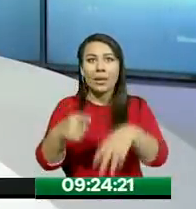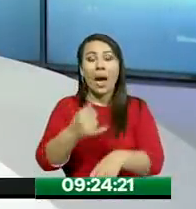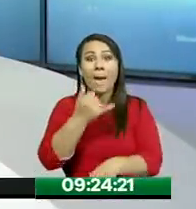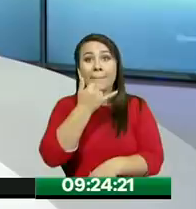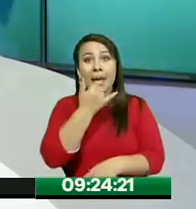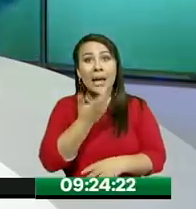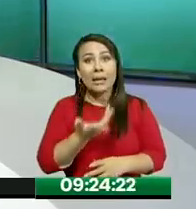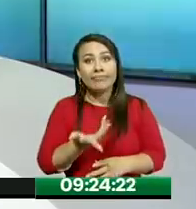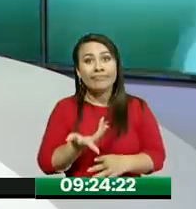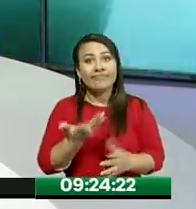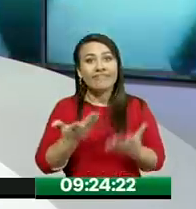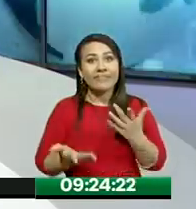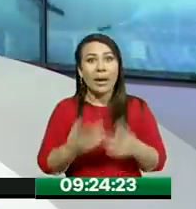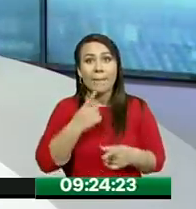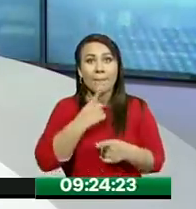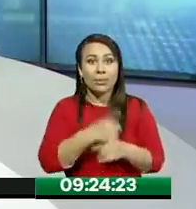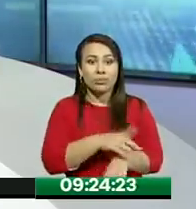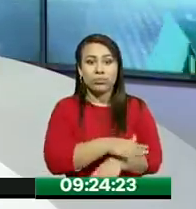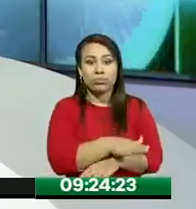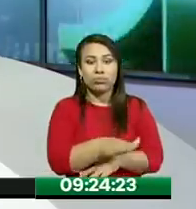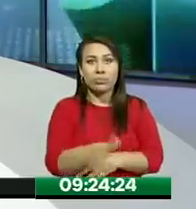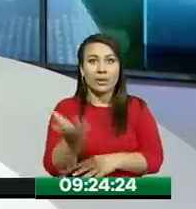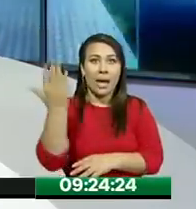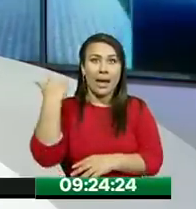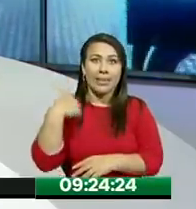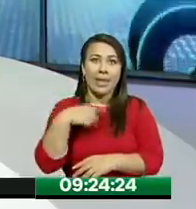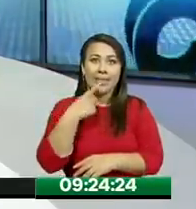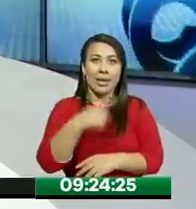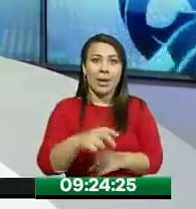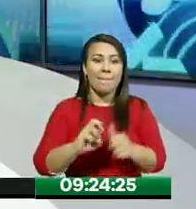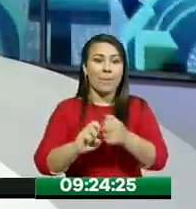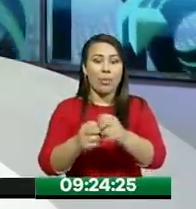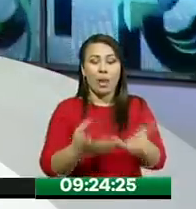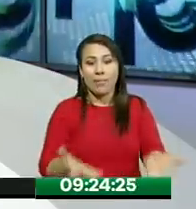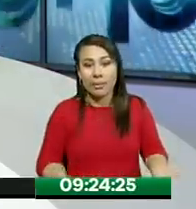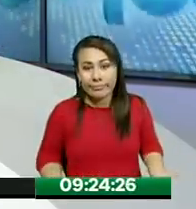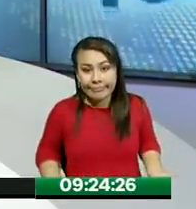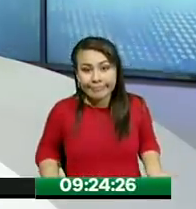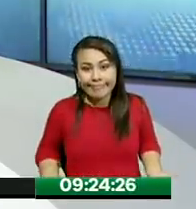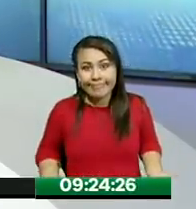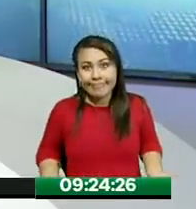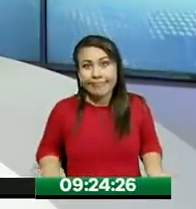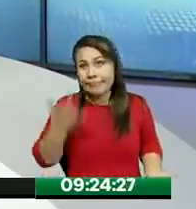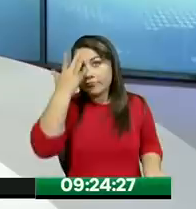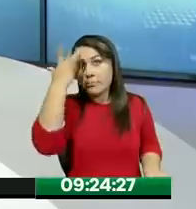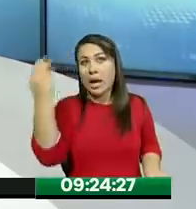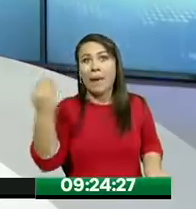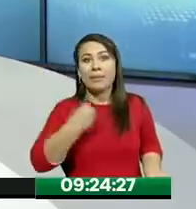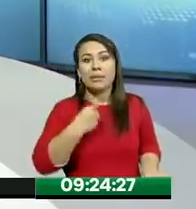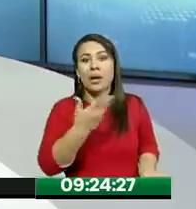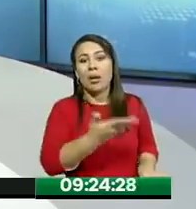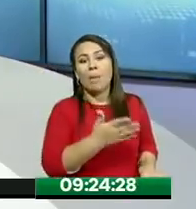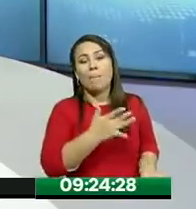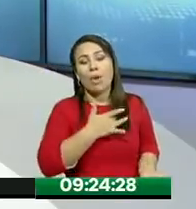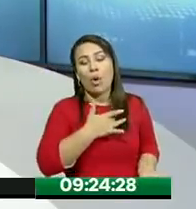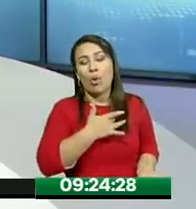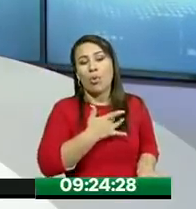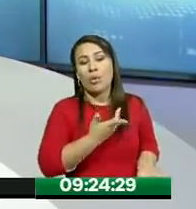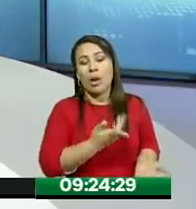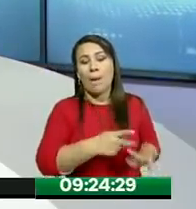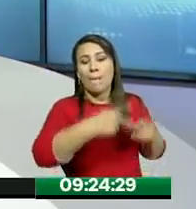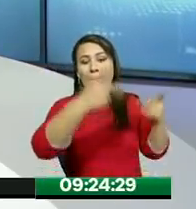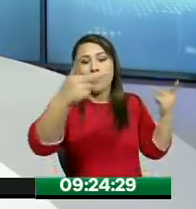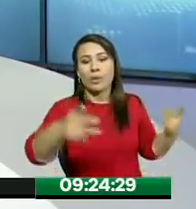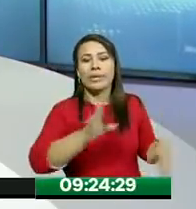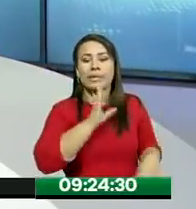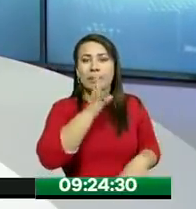demasiado arrepentida de haber conocido la droga y de haberla consumido. Así como ella, 39 mujeres más que permanecen